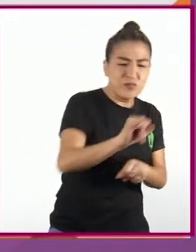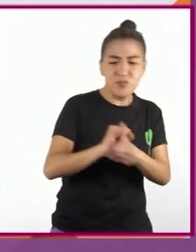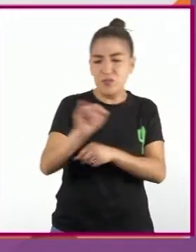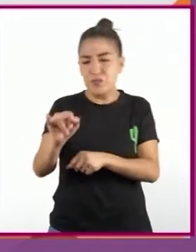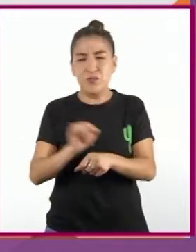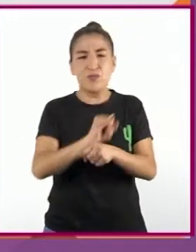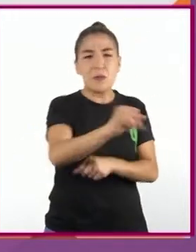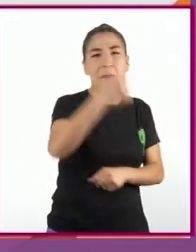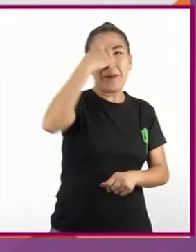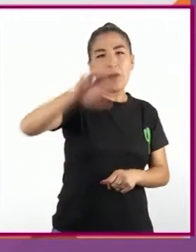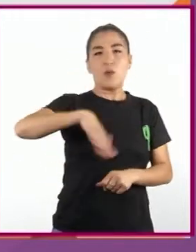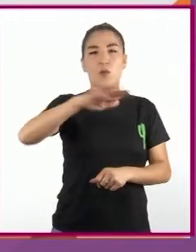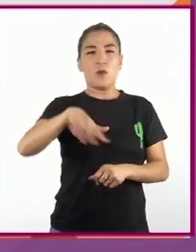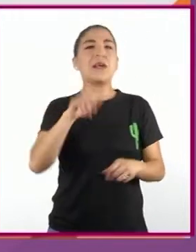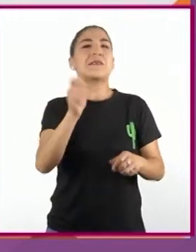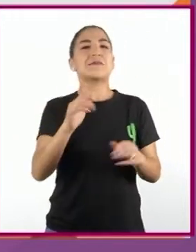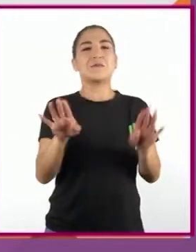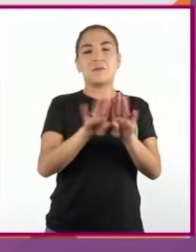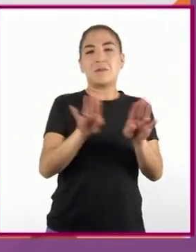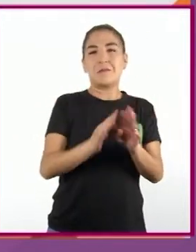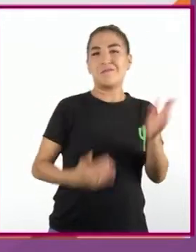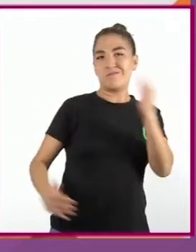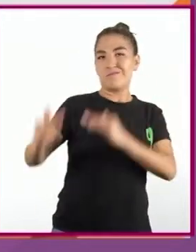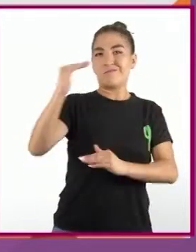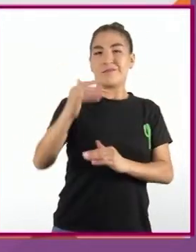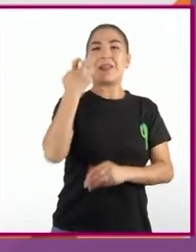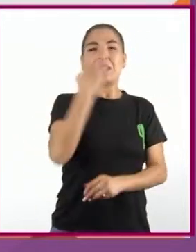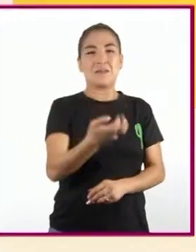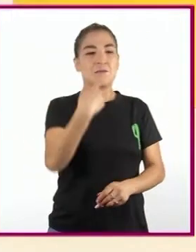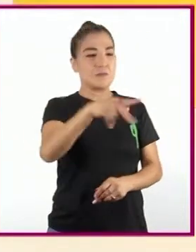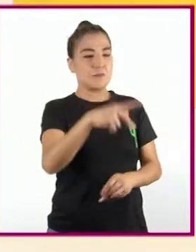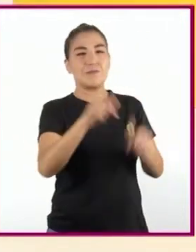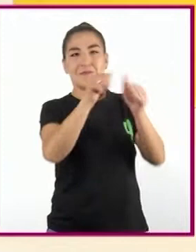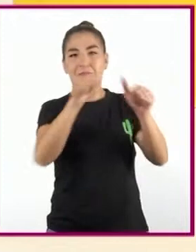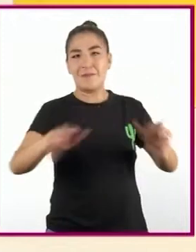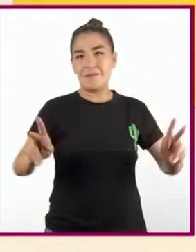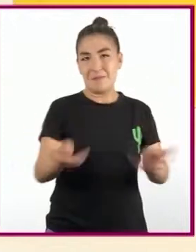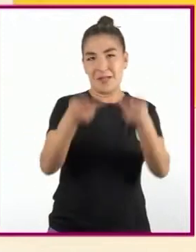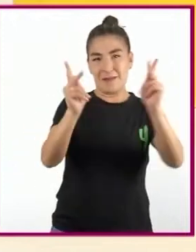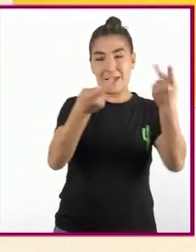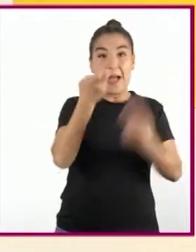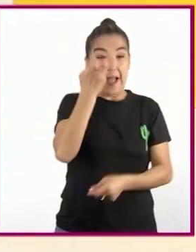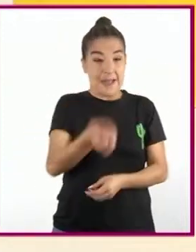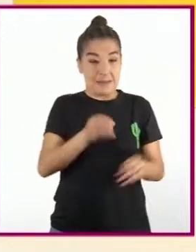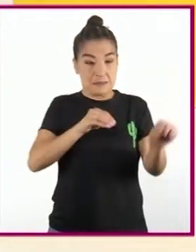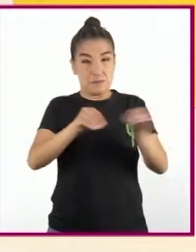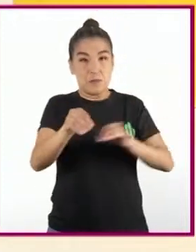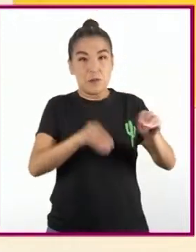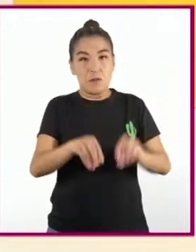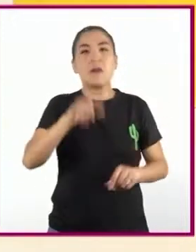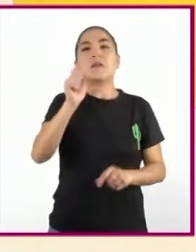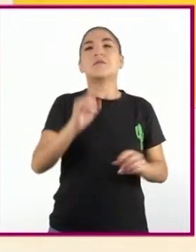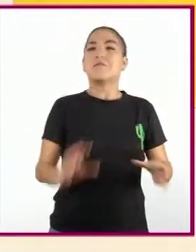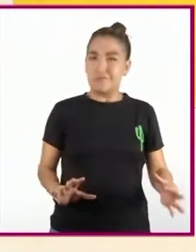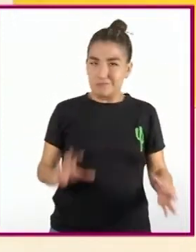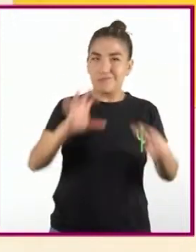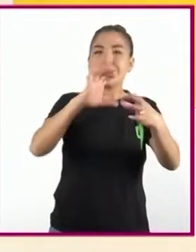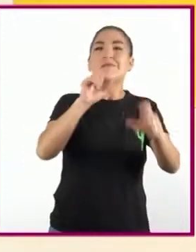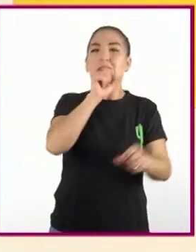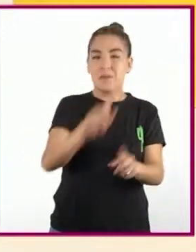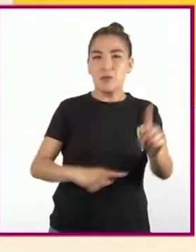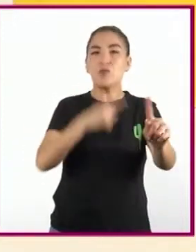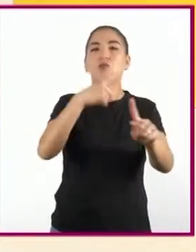en busca de élites que puedan auspiciar sus actividades. A estos movimientos se suman los de